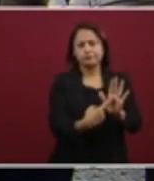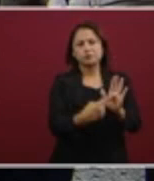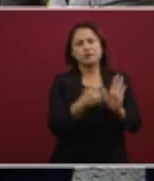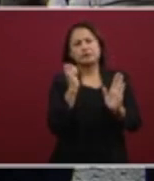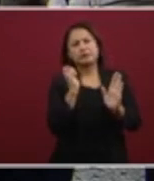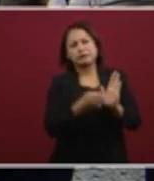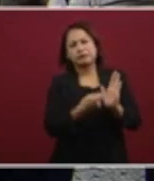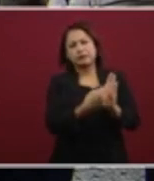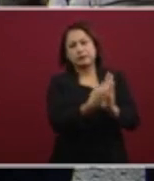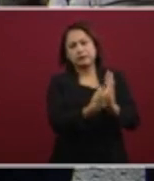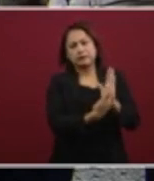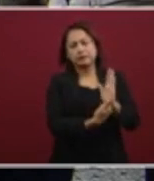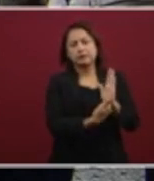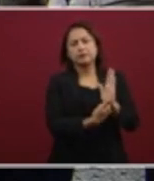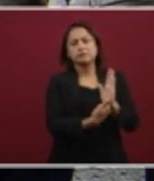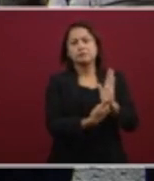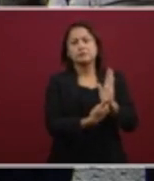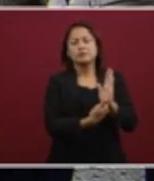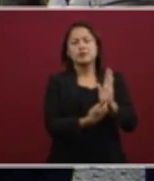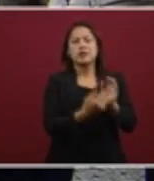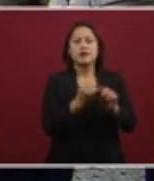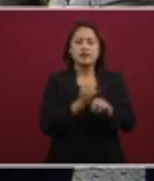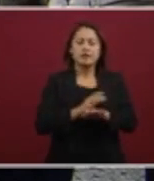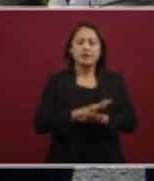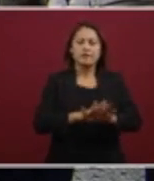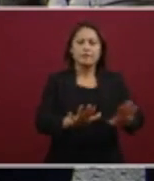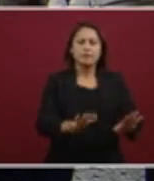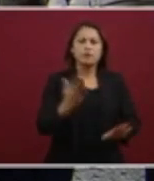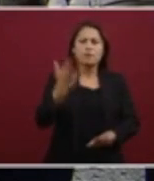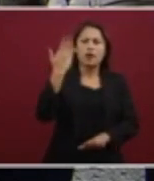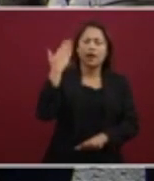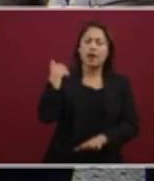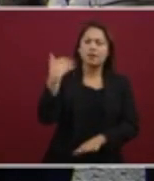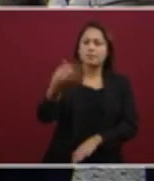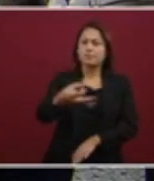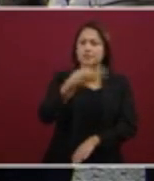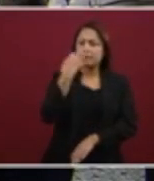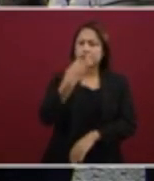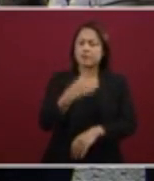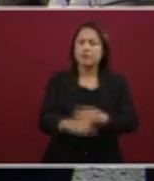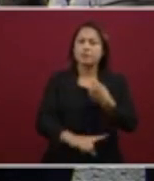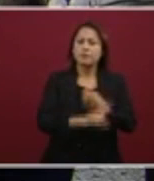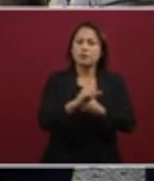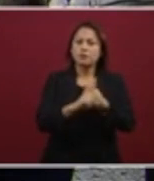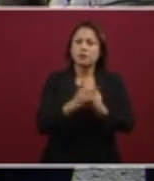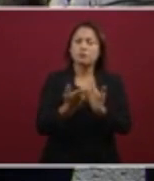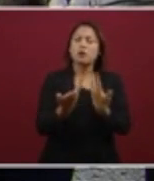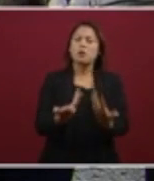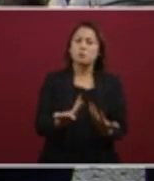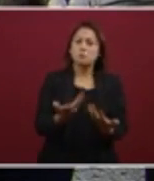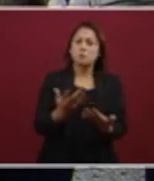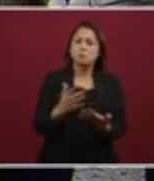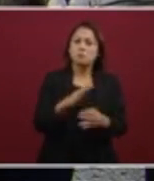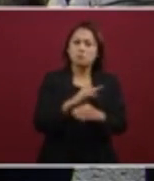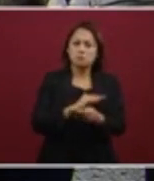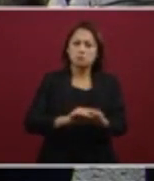se atendió el problema de los medicamentos para